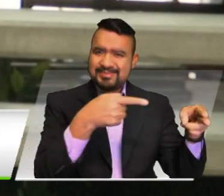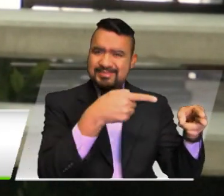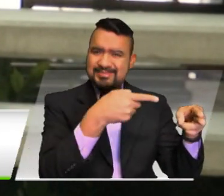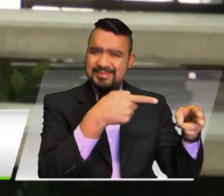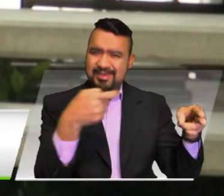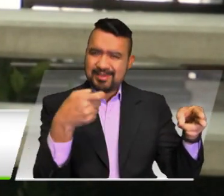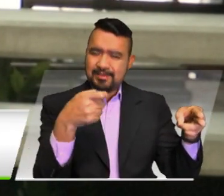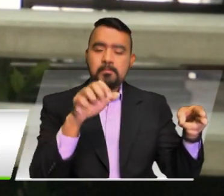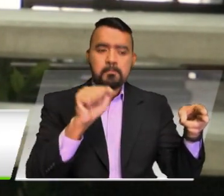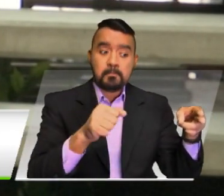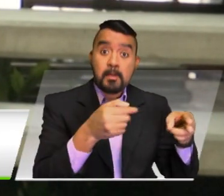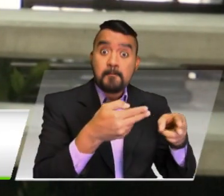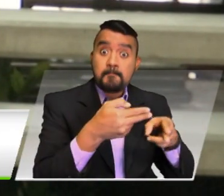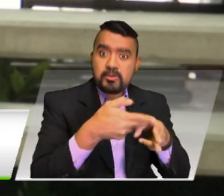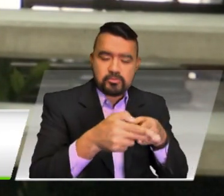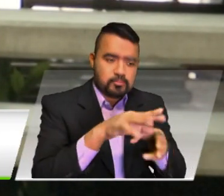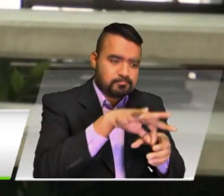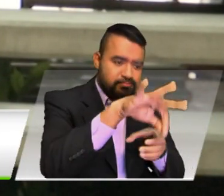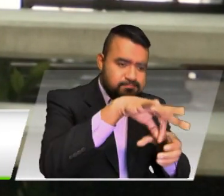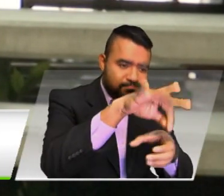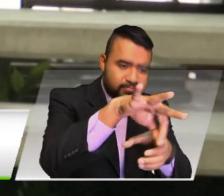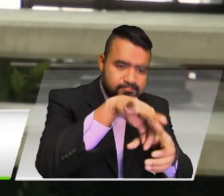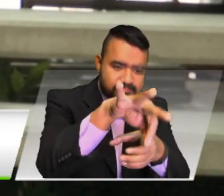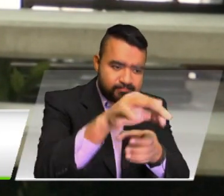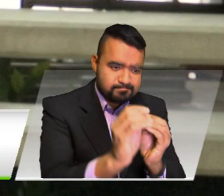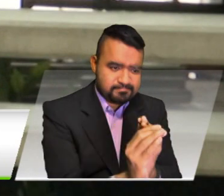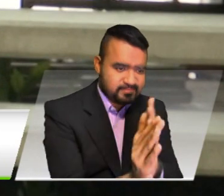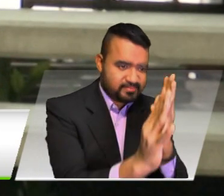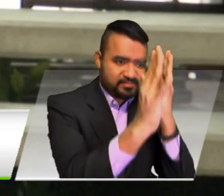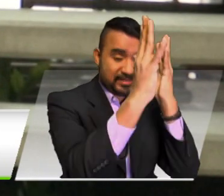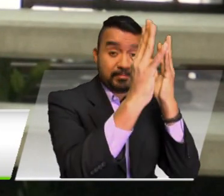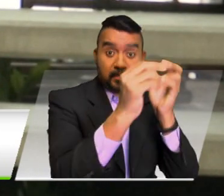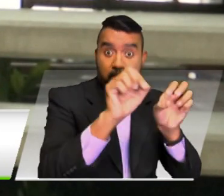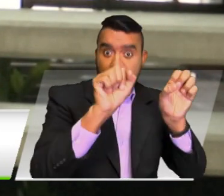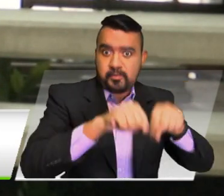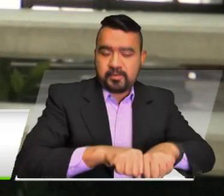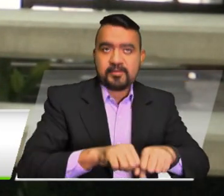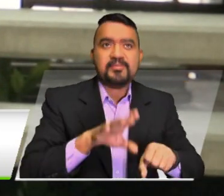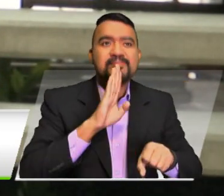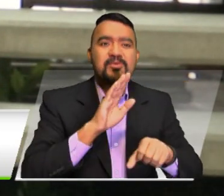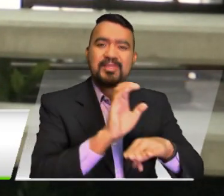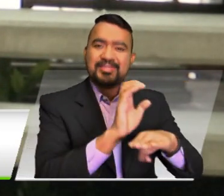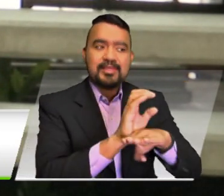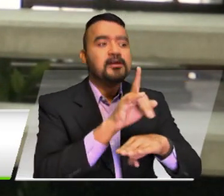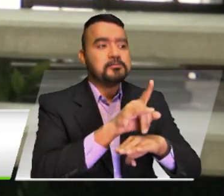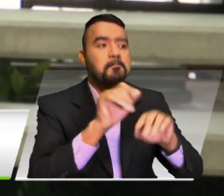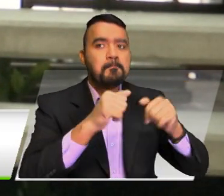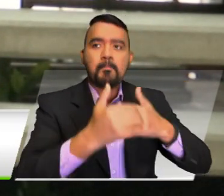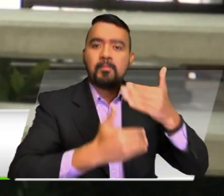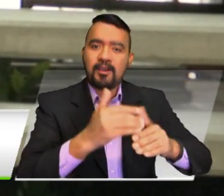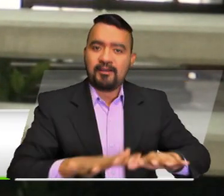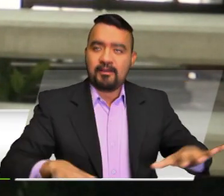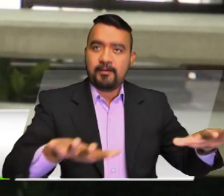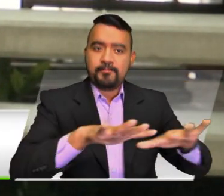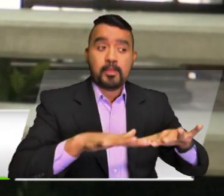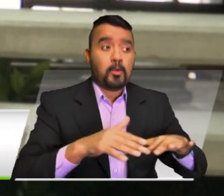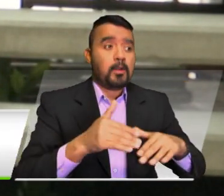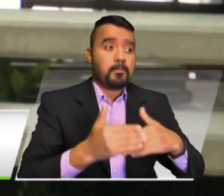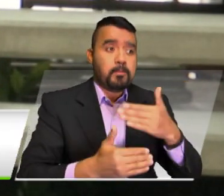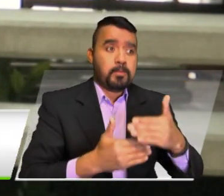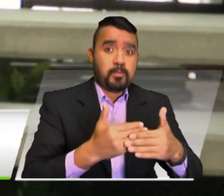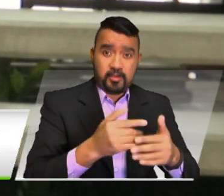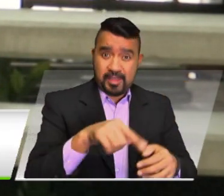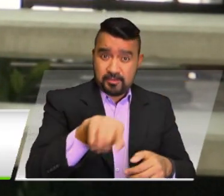y de igual forma en un proyecto integrador con la agencia de renovación del territorio donde también ya estamos en ejecución